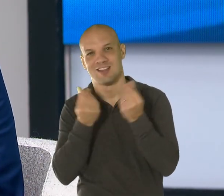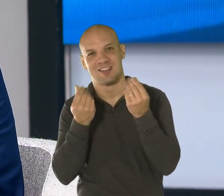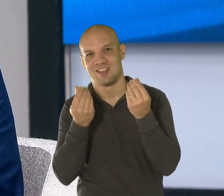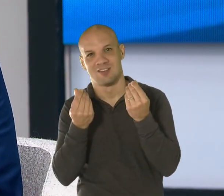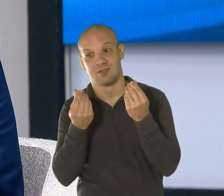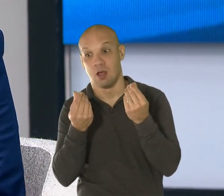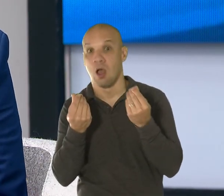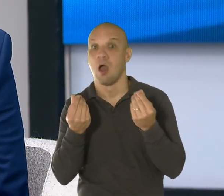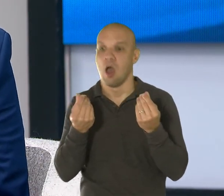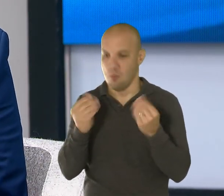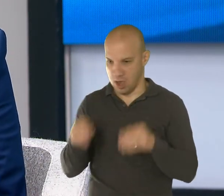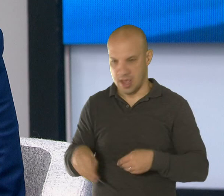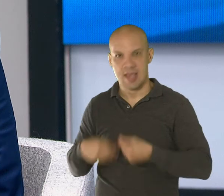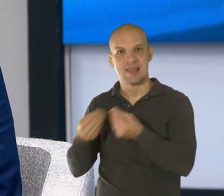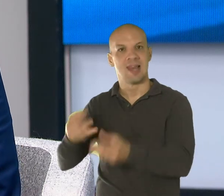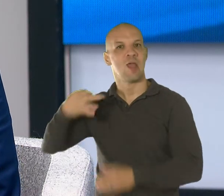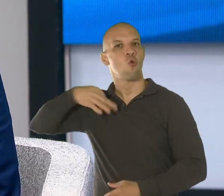familiares?